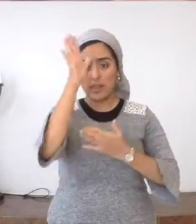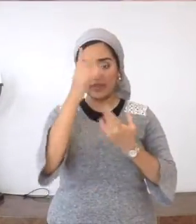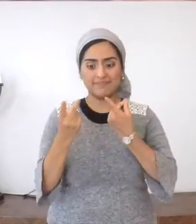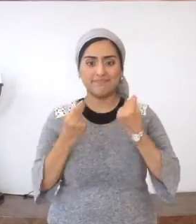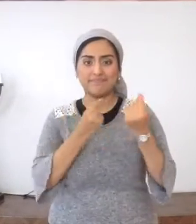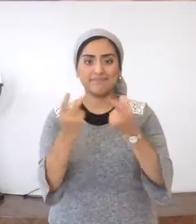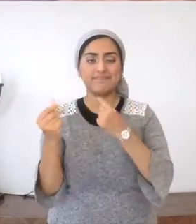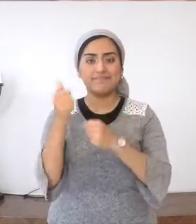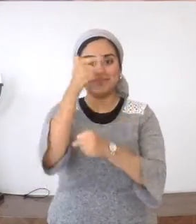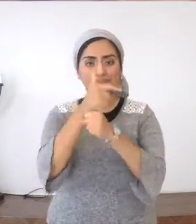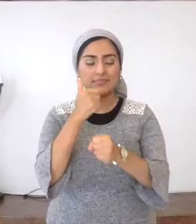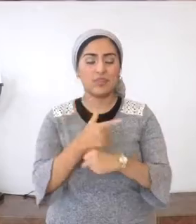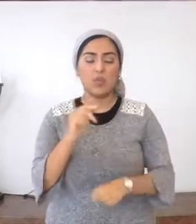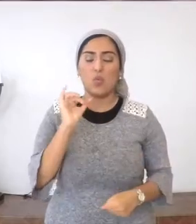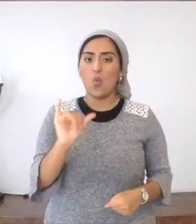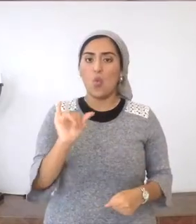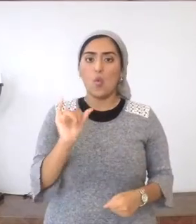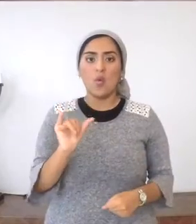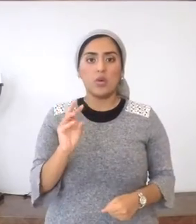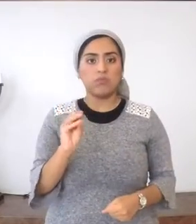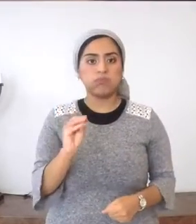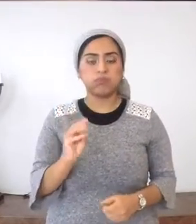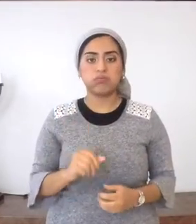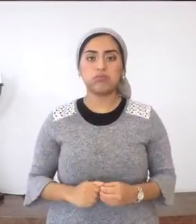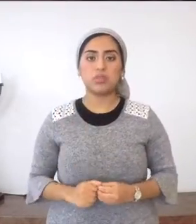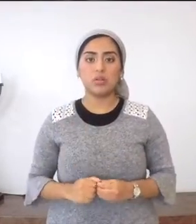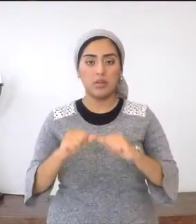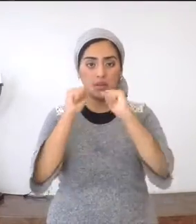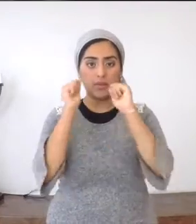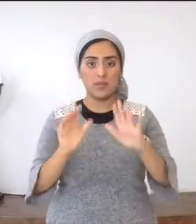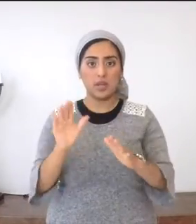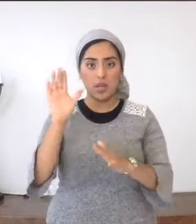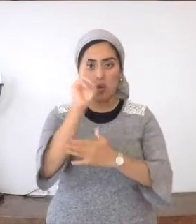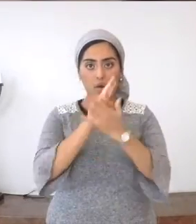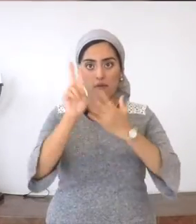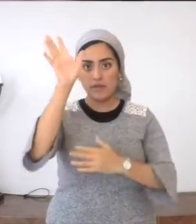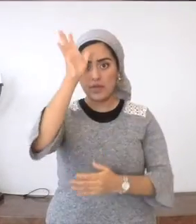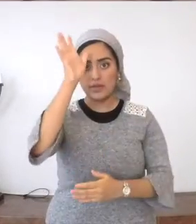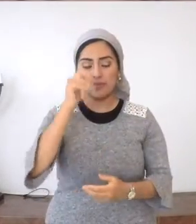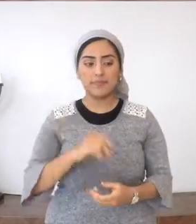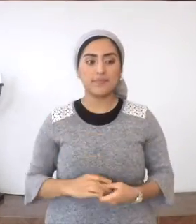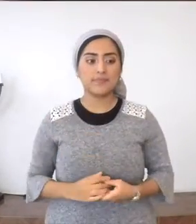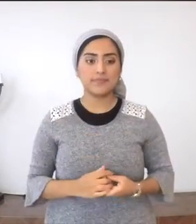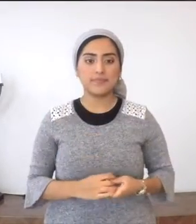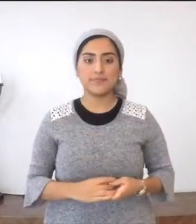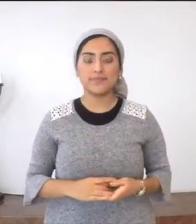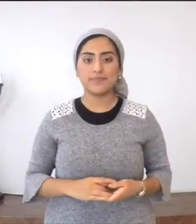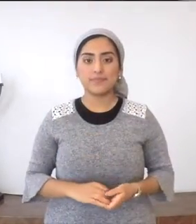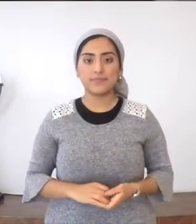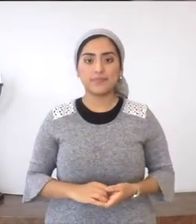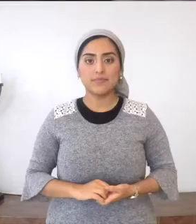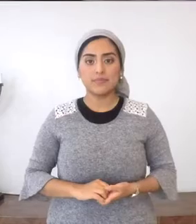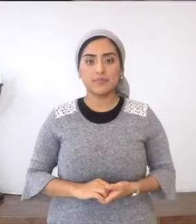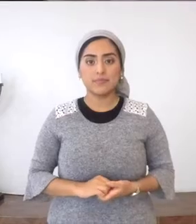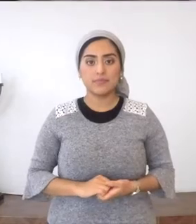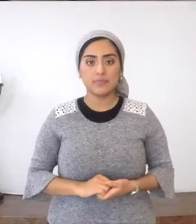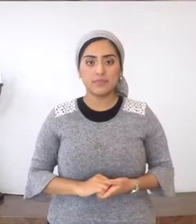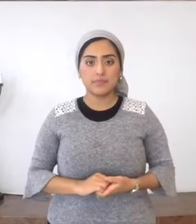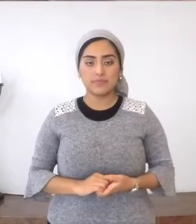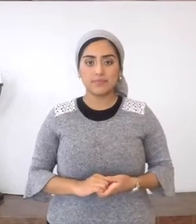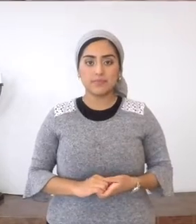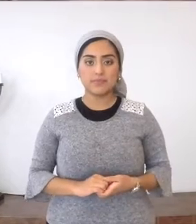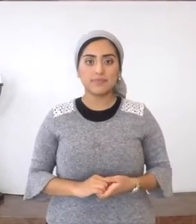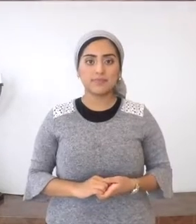Es increíble Lo que el Eterno Está haciendo hermanos Increíble Bendito Es el Todopoderoso